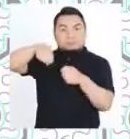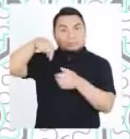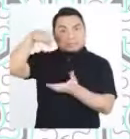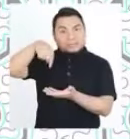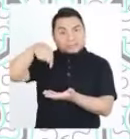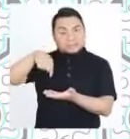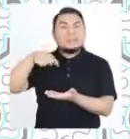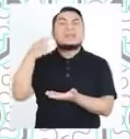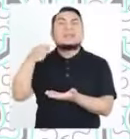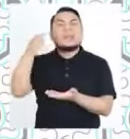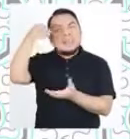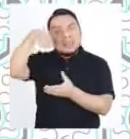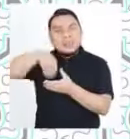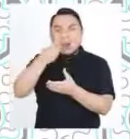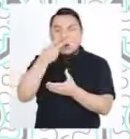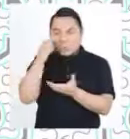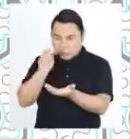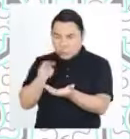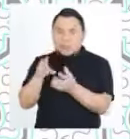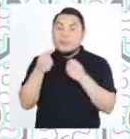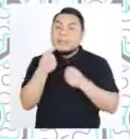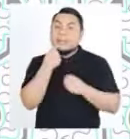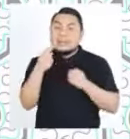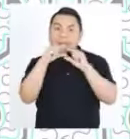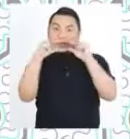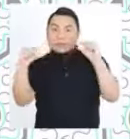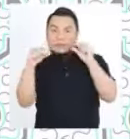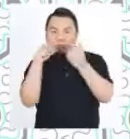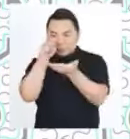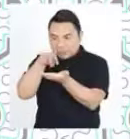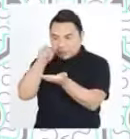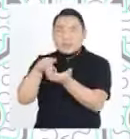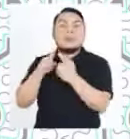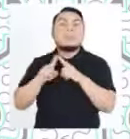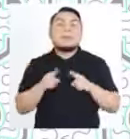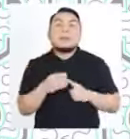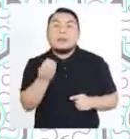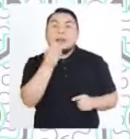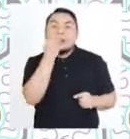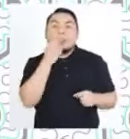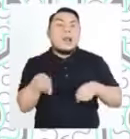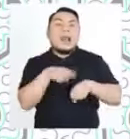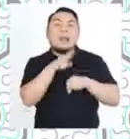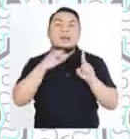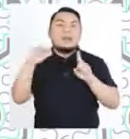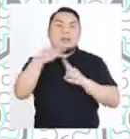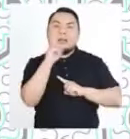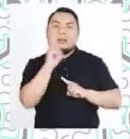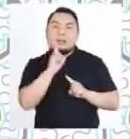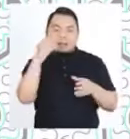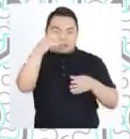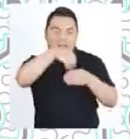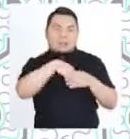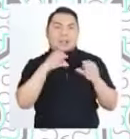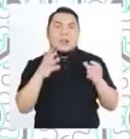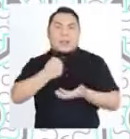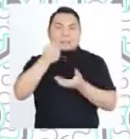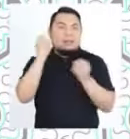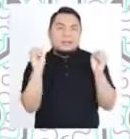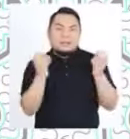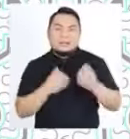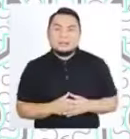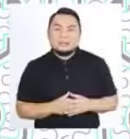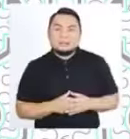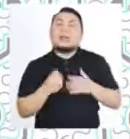embolsados podemos ver qué nutrientes contienen, porque lo dicen en el empaque. Pero los alimentos naturales no vienen envasados